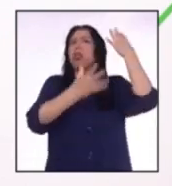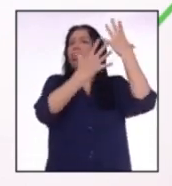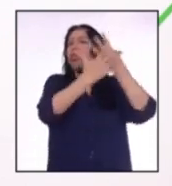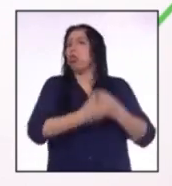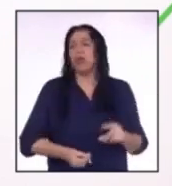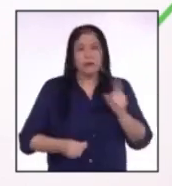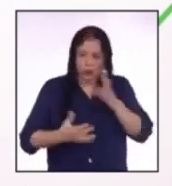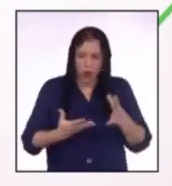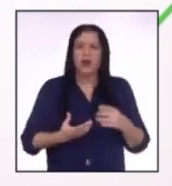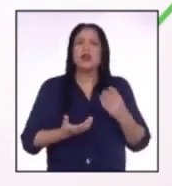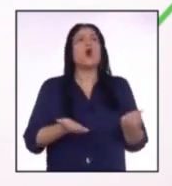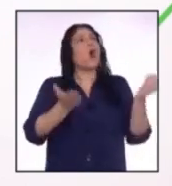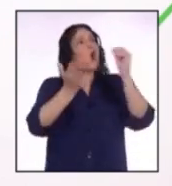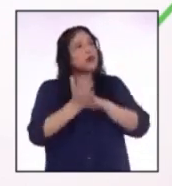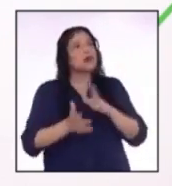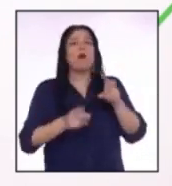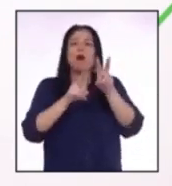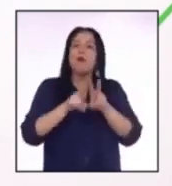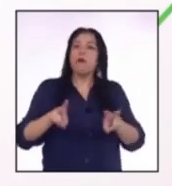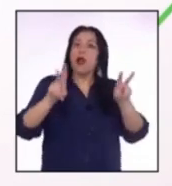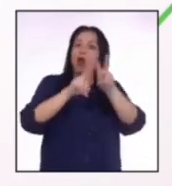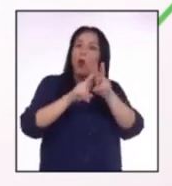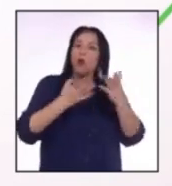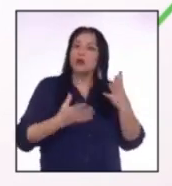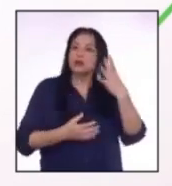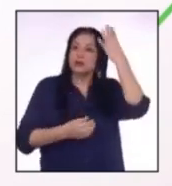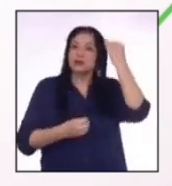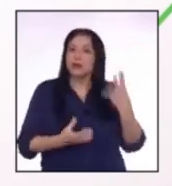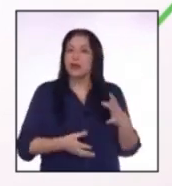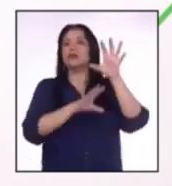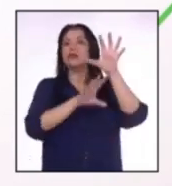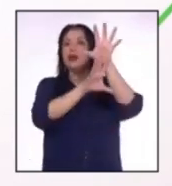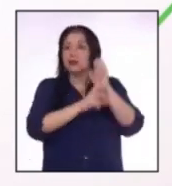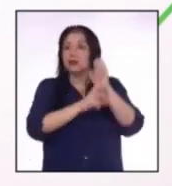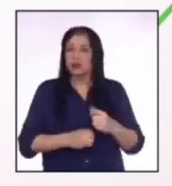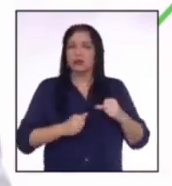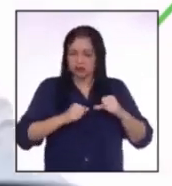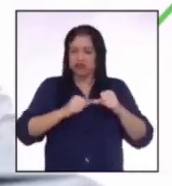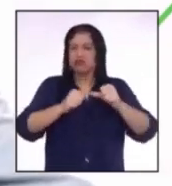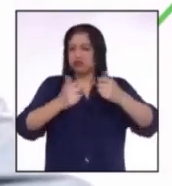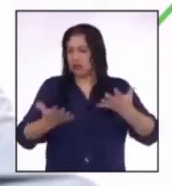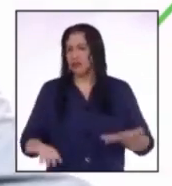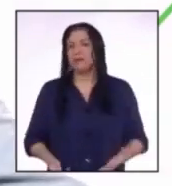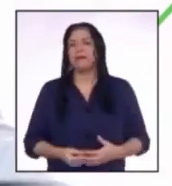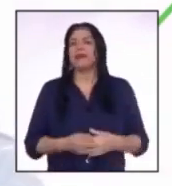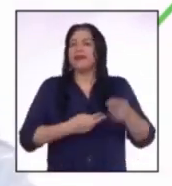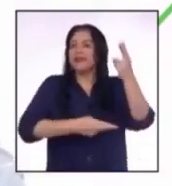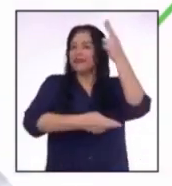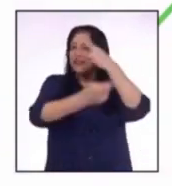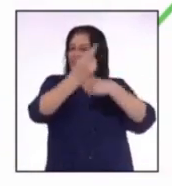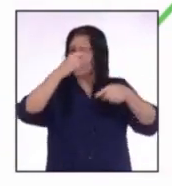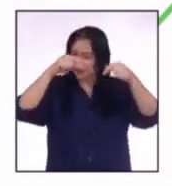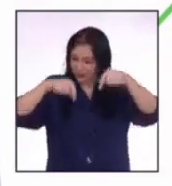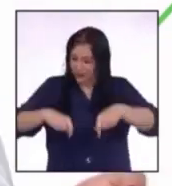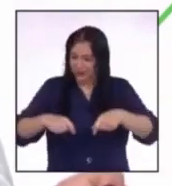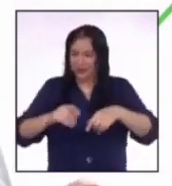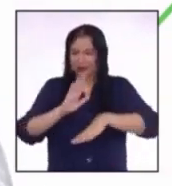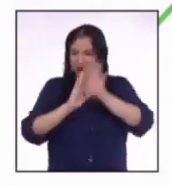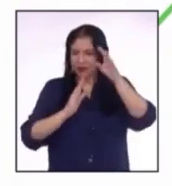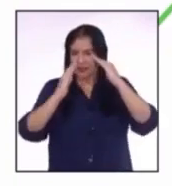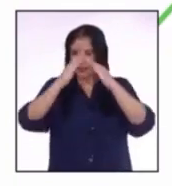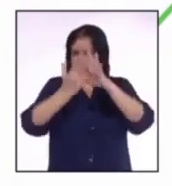y rescatemos los valores que estas prácticas ancestrales llevan consigo volvemos con más en